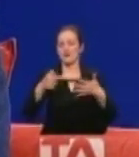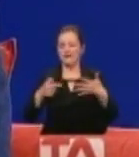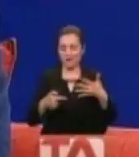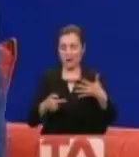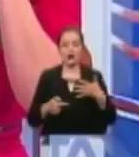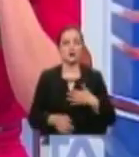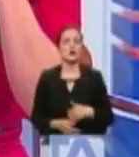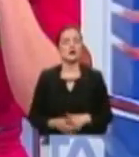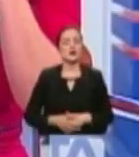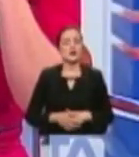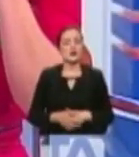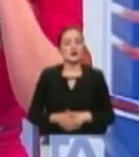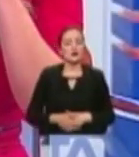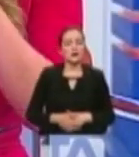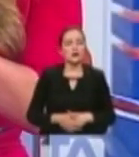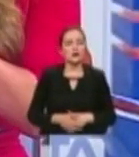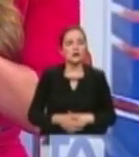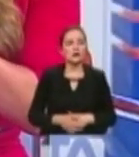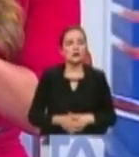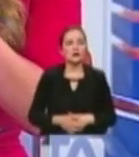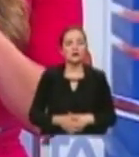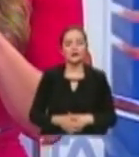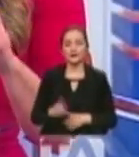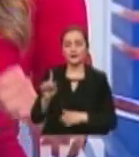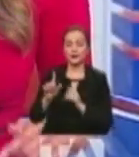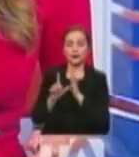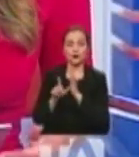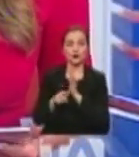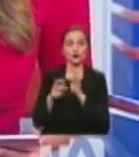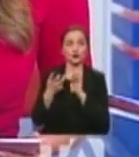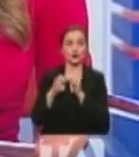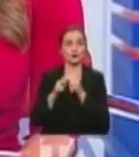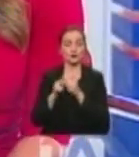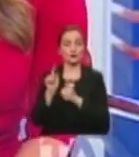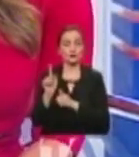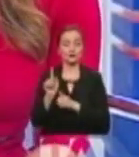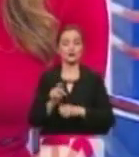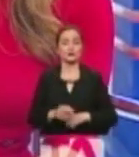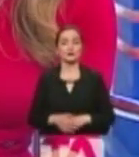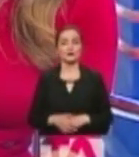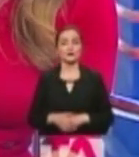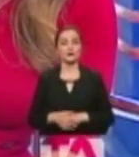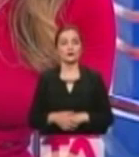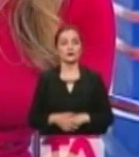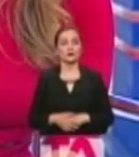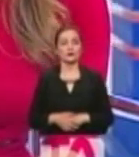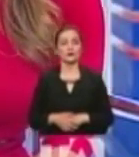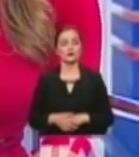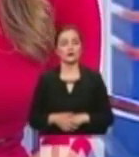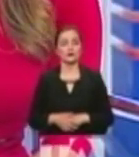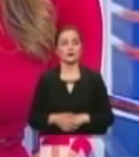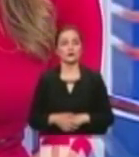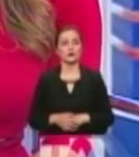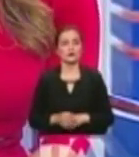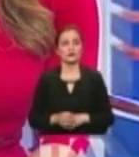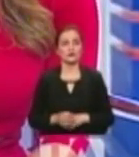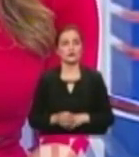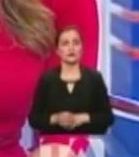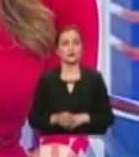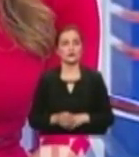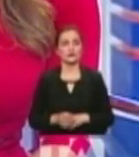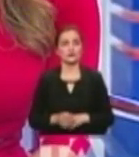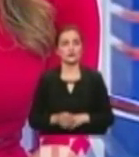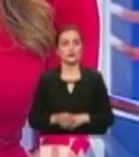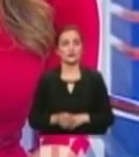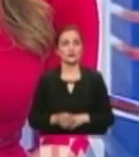crisis. Habría que señalar por lo menos algunas de esas. Le pido un minutito porque parece que tenemos un problema con su micrófono, pero sí sería bueno